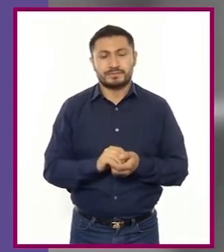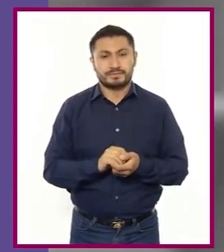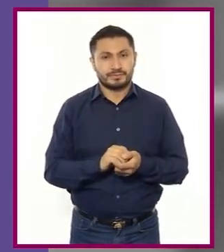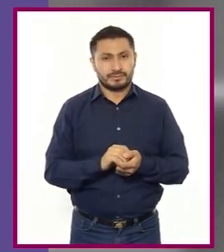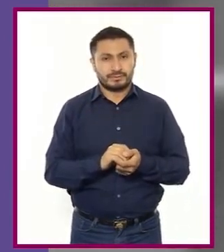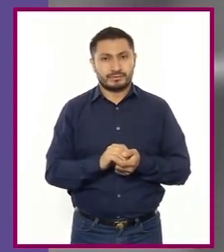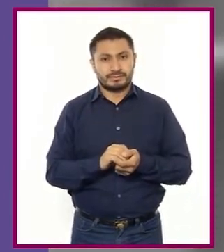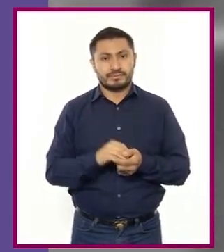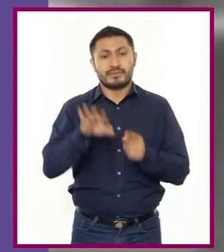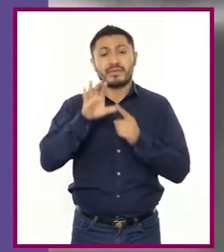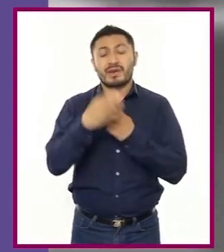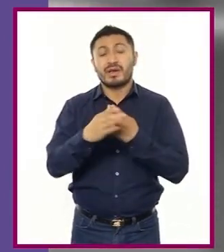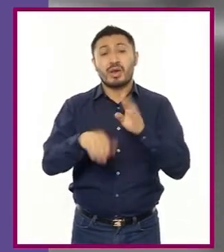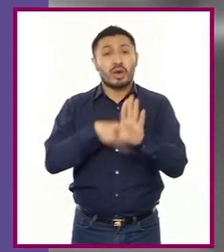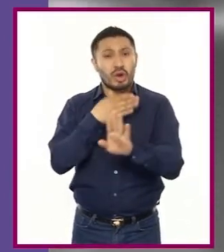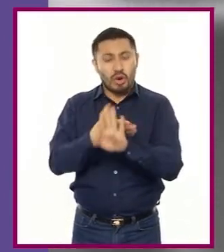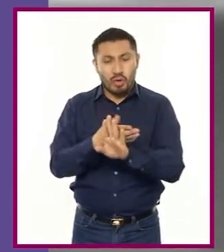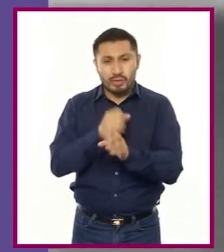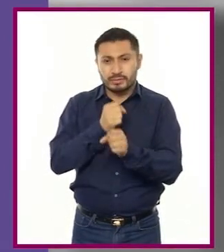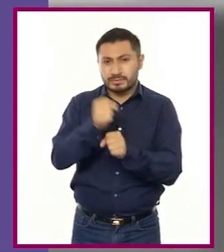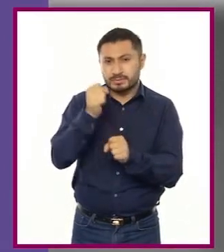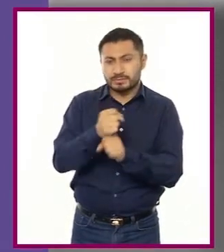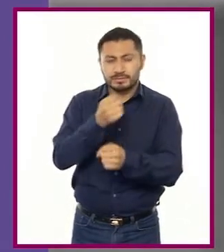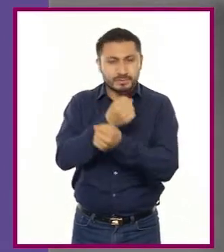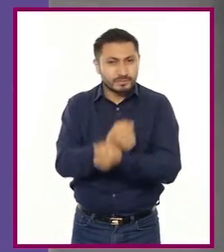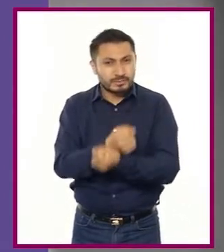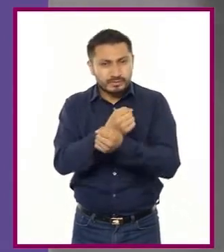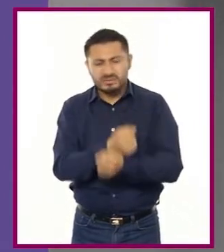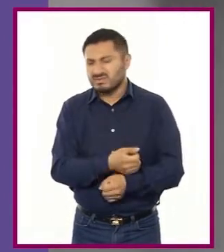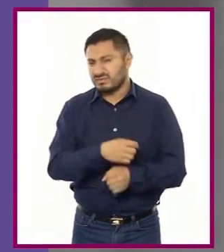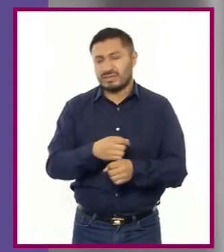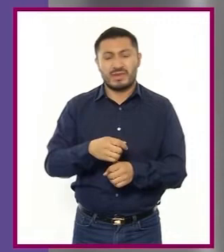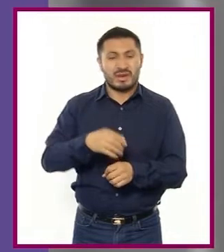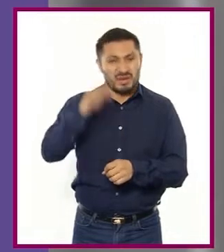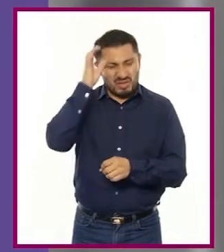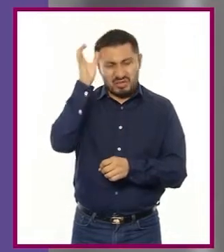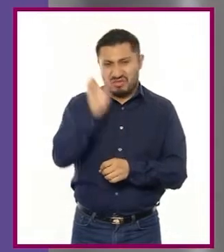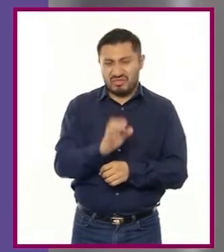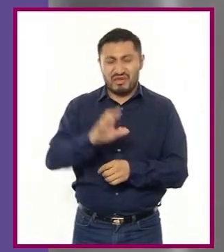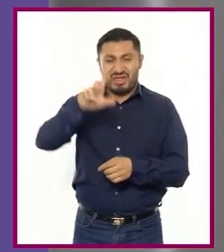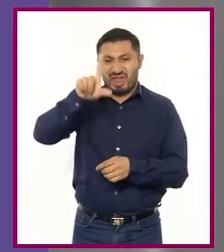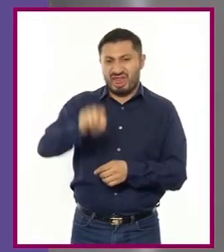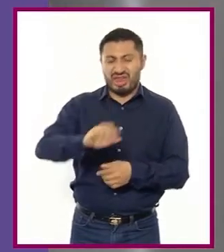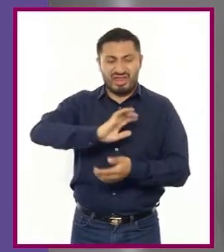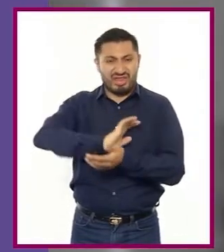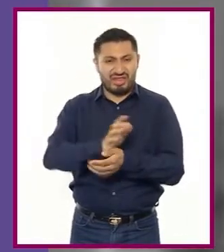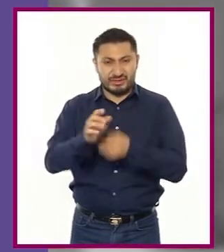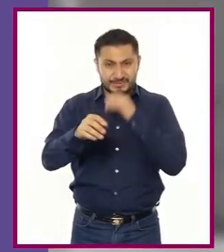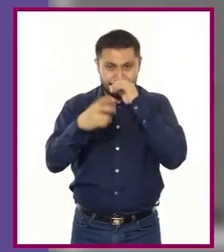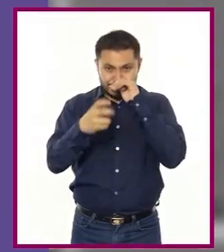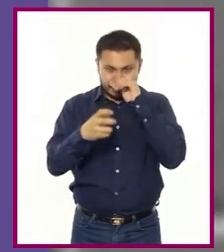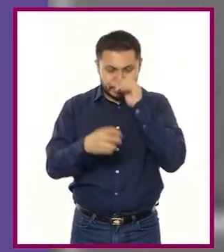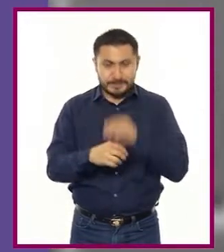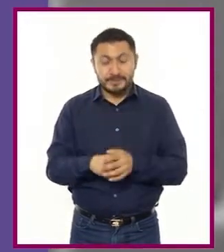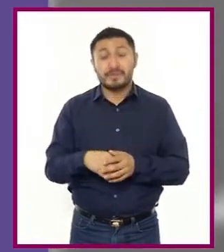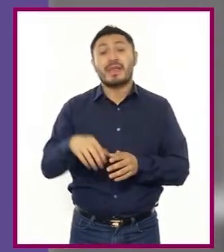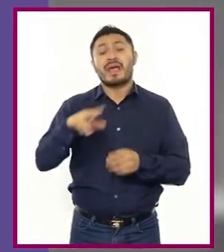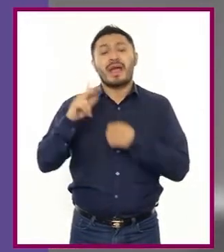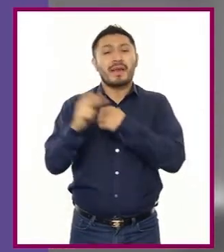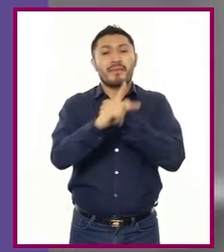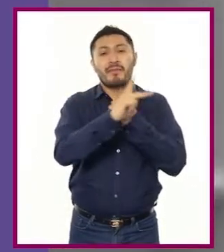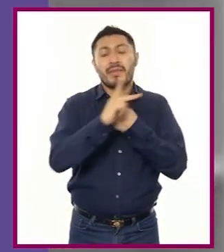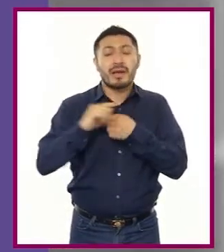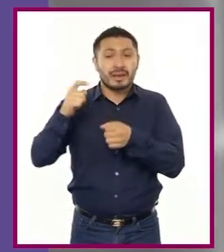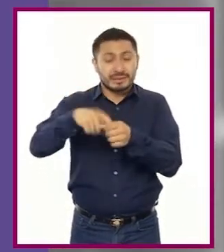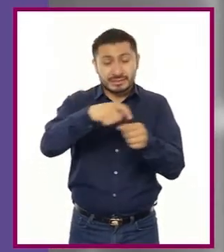Convención contra la tortura y otros tratos o penas crueles, inhumanas o degradantes. Compromete a los miembros a